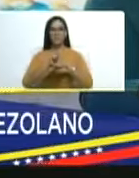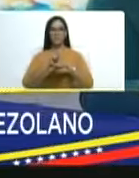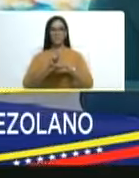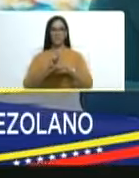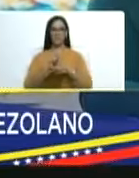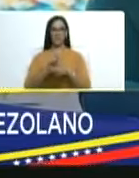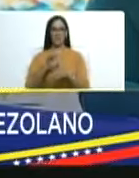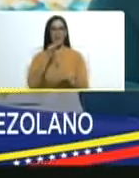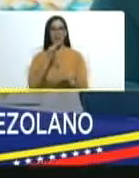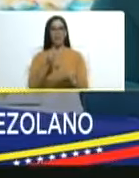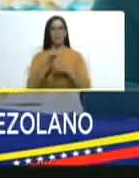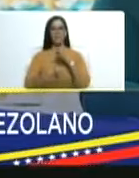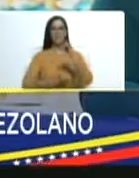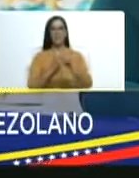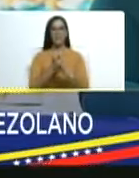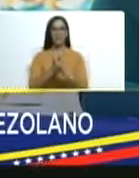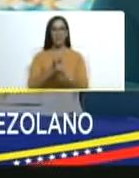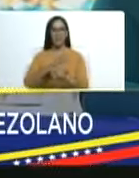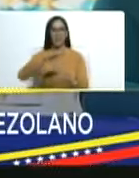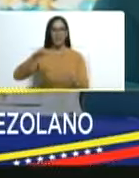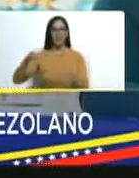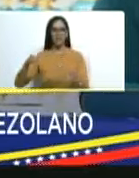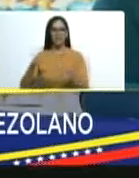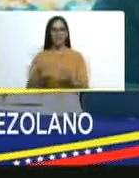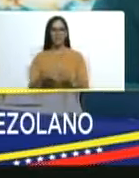en aguas internacionales.